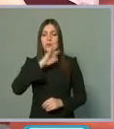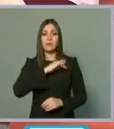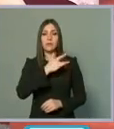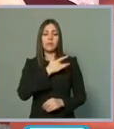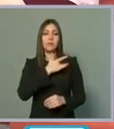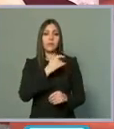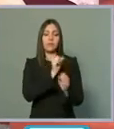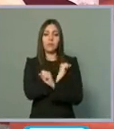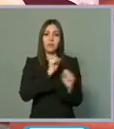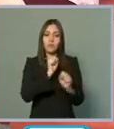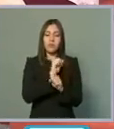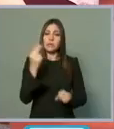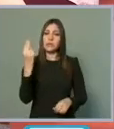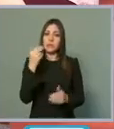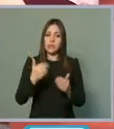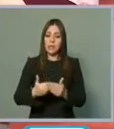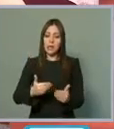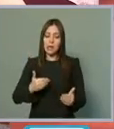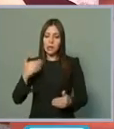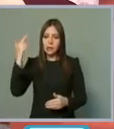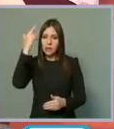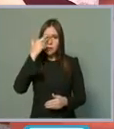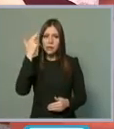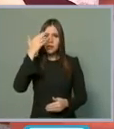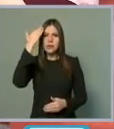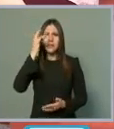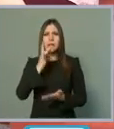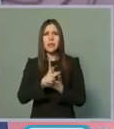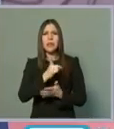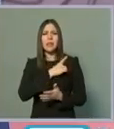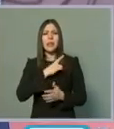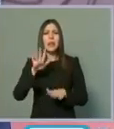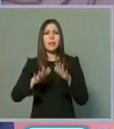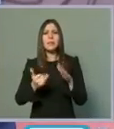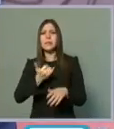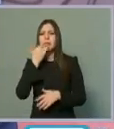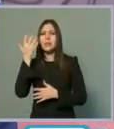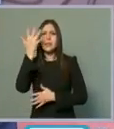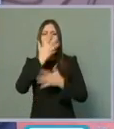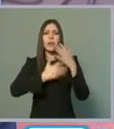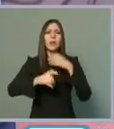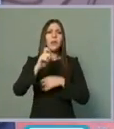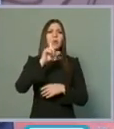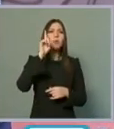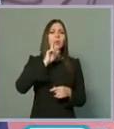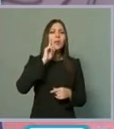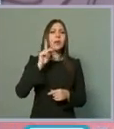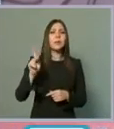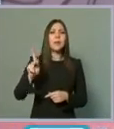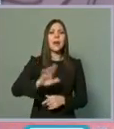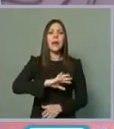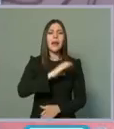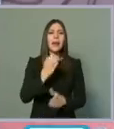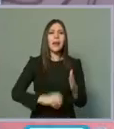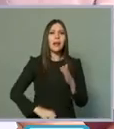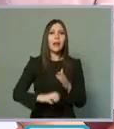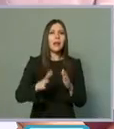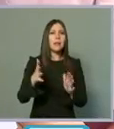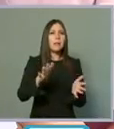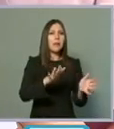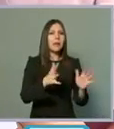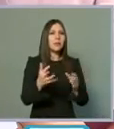debe de tratar, pero se debe hacer el diagnóstico porque se puede confundir, por ejemplo, en la mujer con la etapa de la menopausia tiene síntomas muy